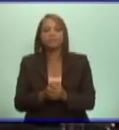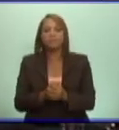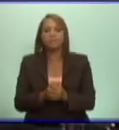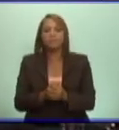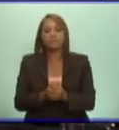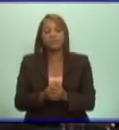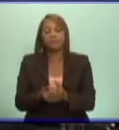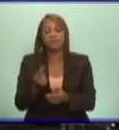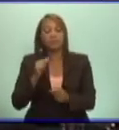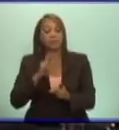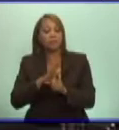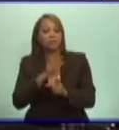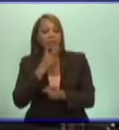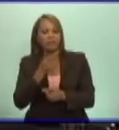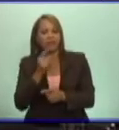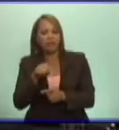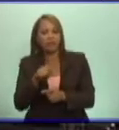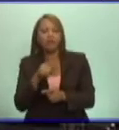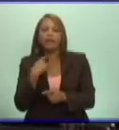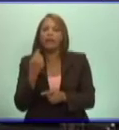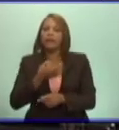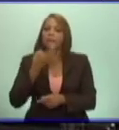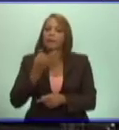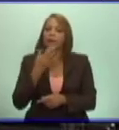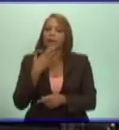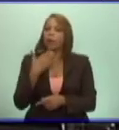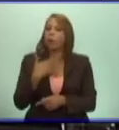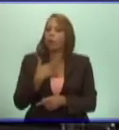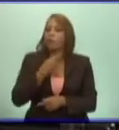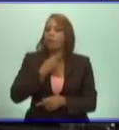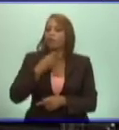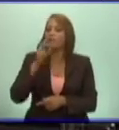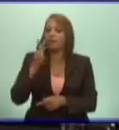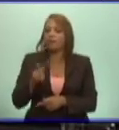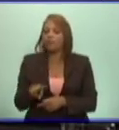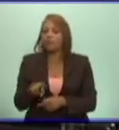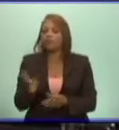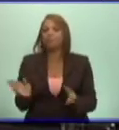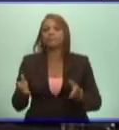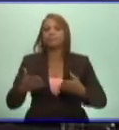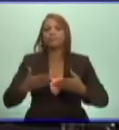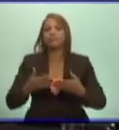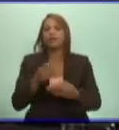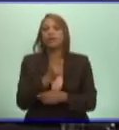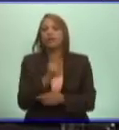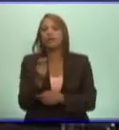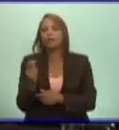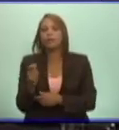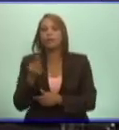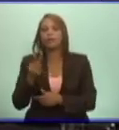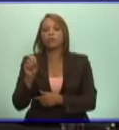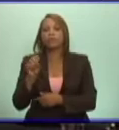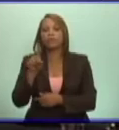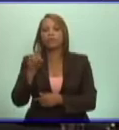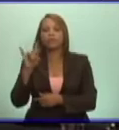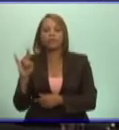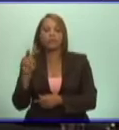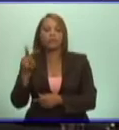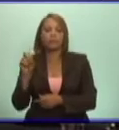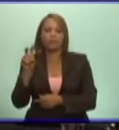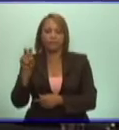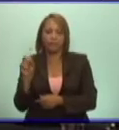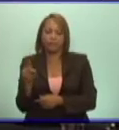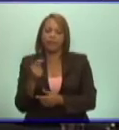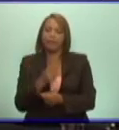nuestra señal, pues hoy hablamos sobre cómo va a evaluarse, cómo va a cerrar el curso escolar 2019-2020 para